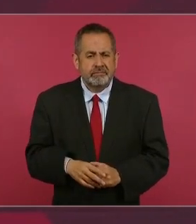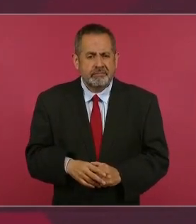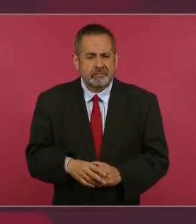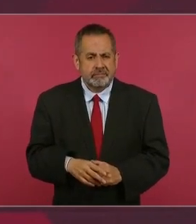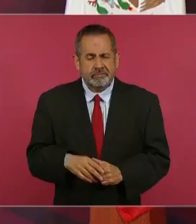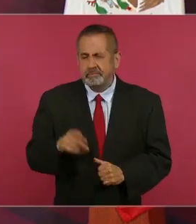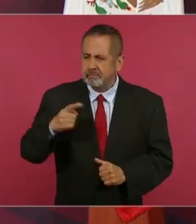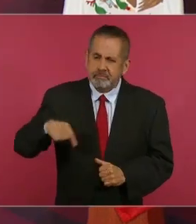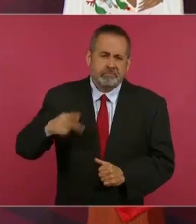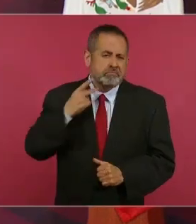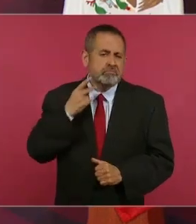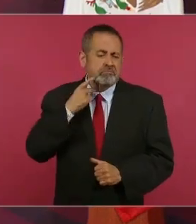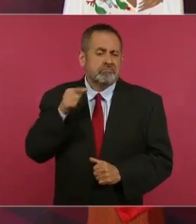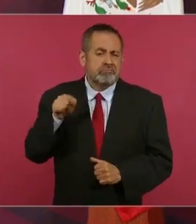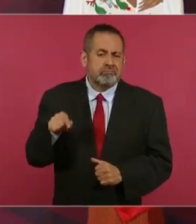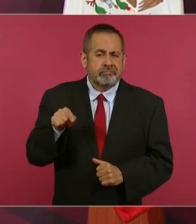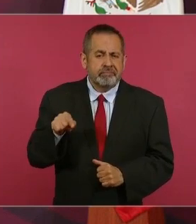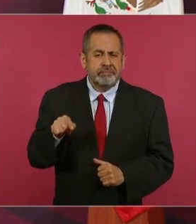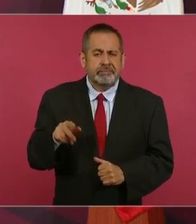los que quieren